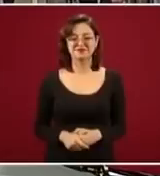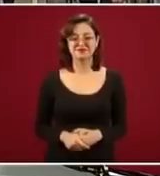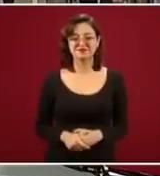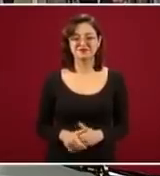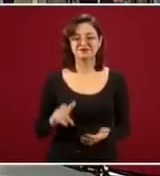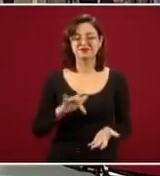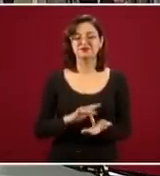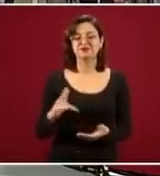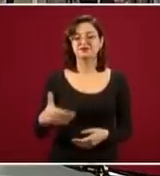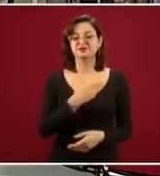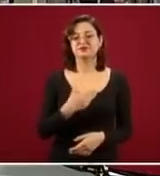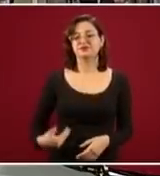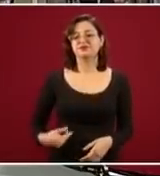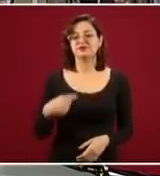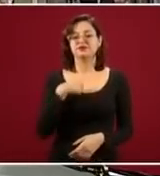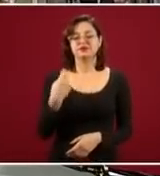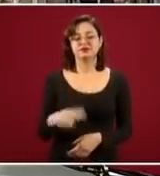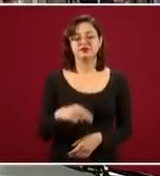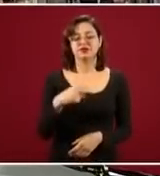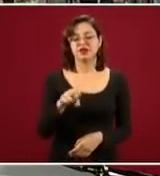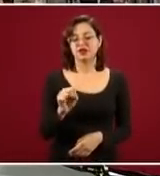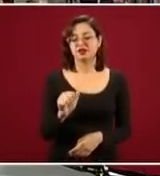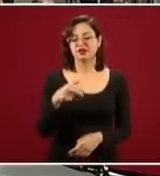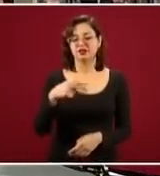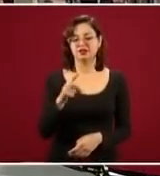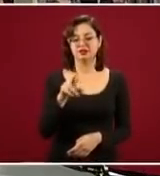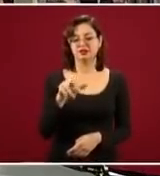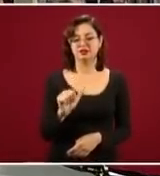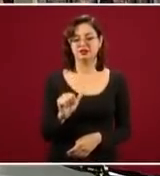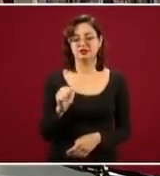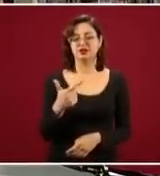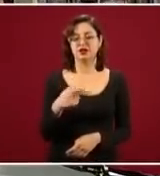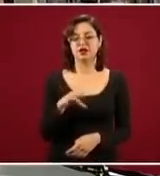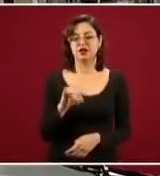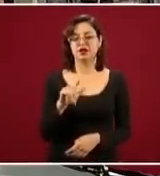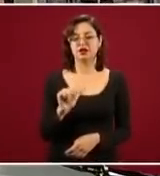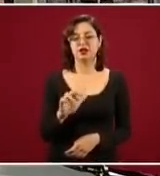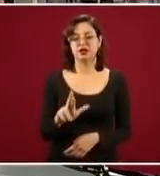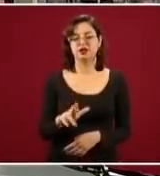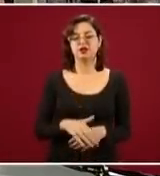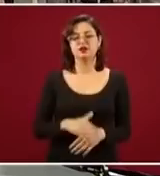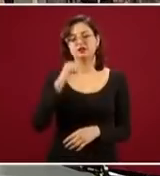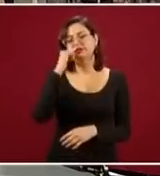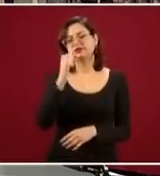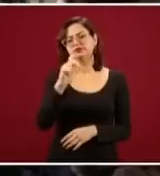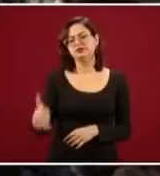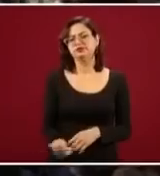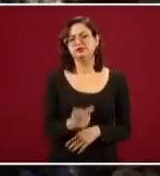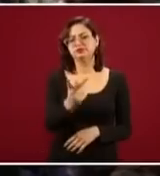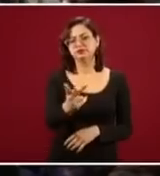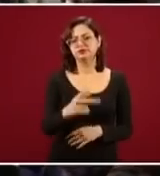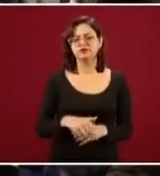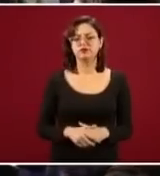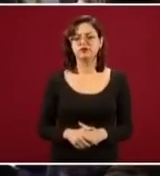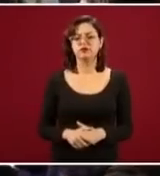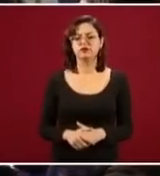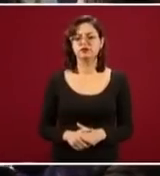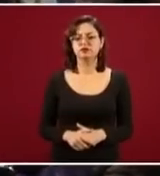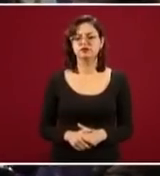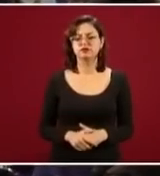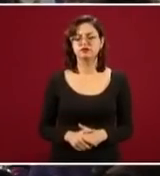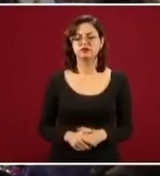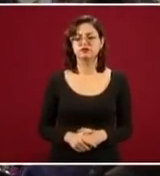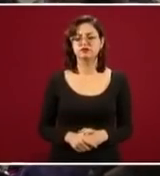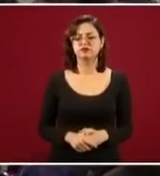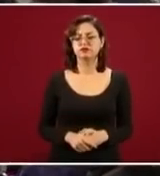Gracias, señor presidente. Sandra Aguilera, de Grupo Larsa Comunicaciones. Quería preguntarle cuándo van a tener lo que son los